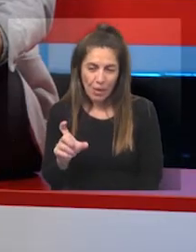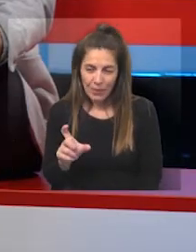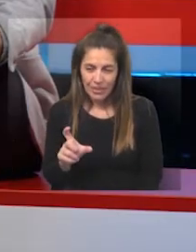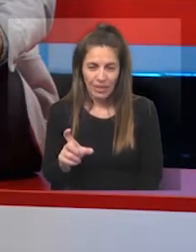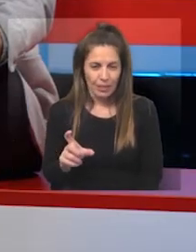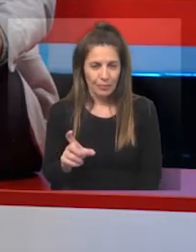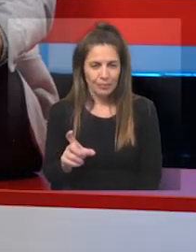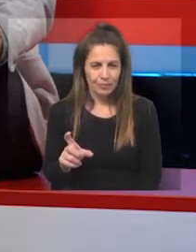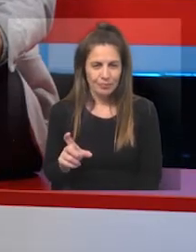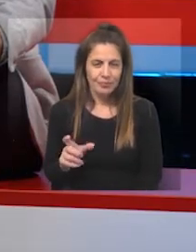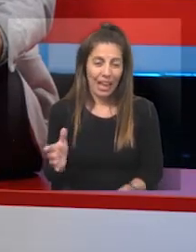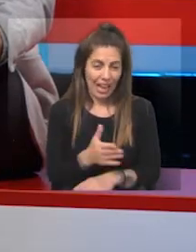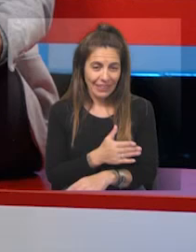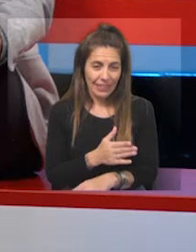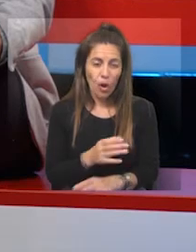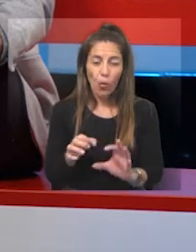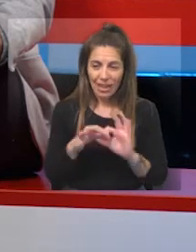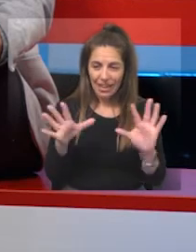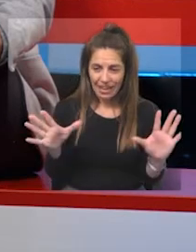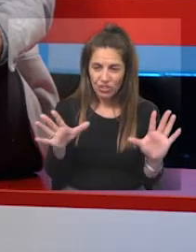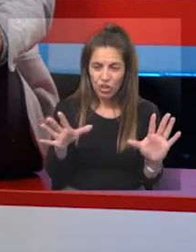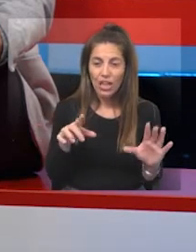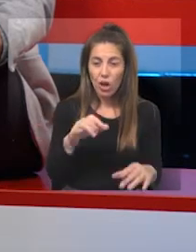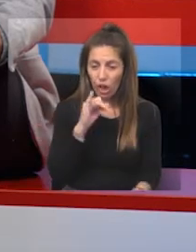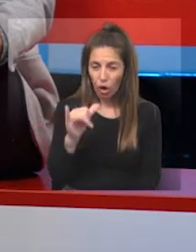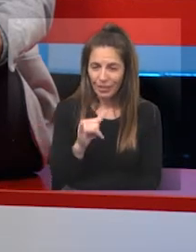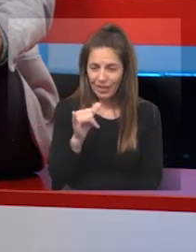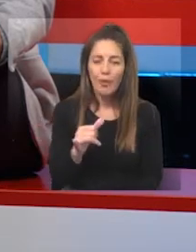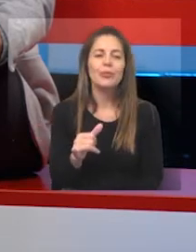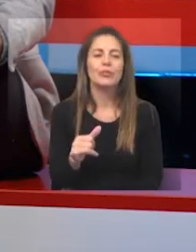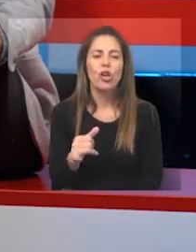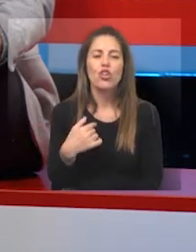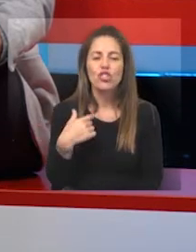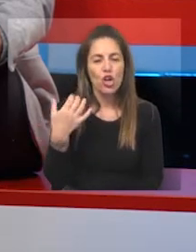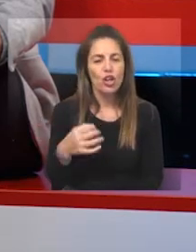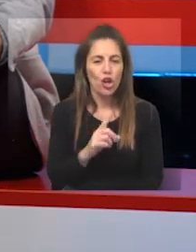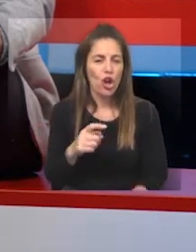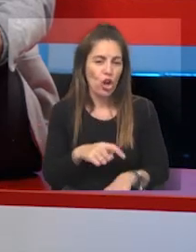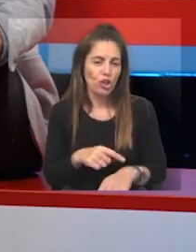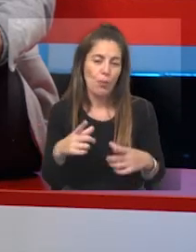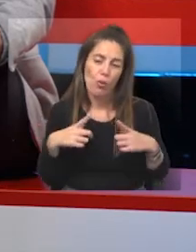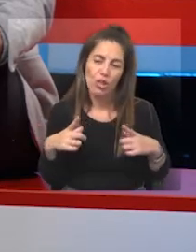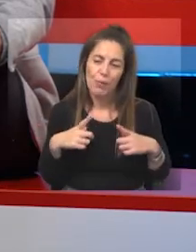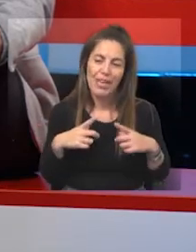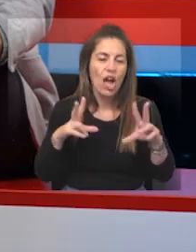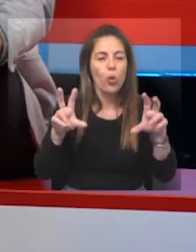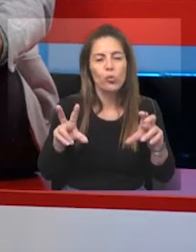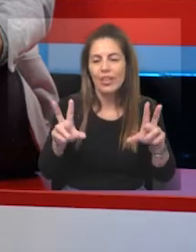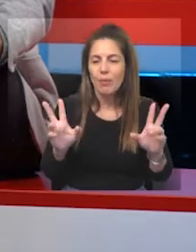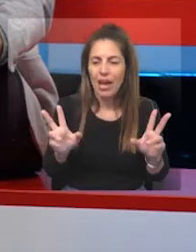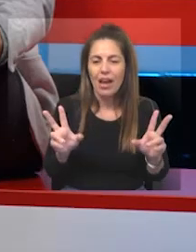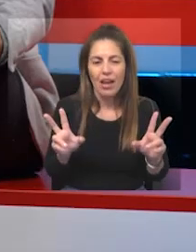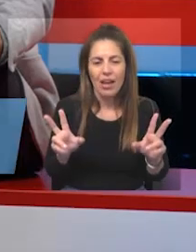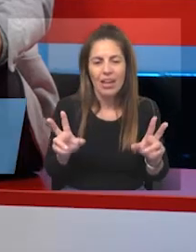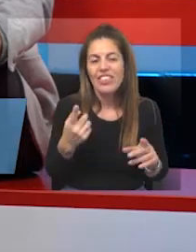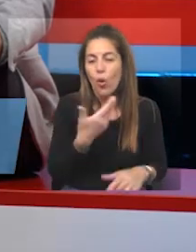que antes una puntualización a lo que comentábamos recién No yo no creo que los tiempos de espera sea una cuestión de